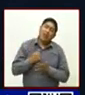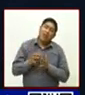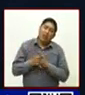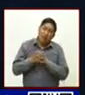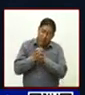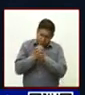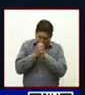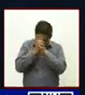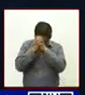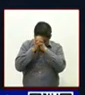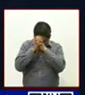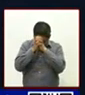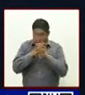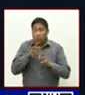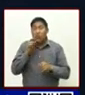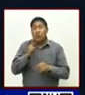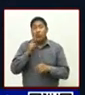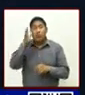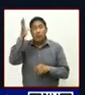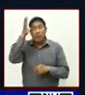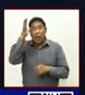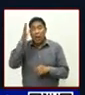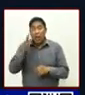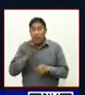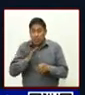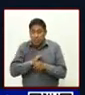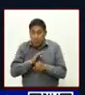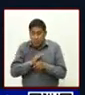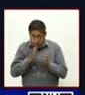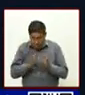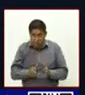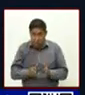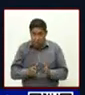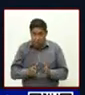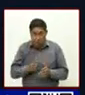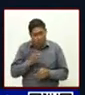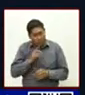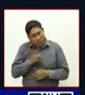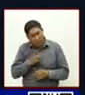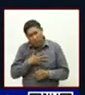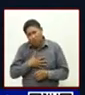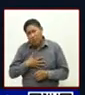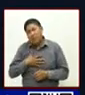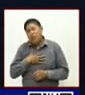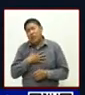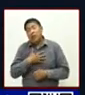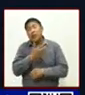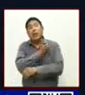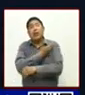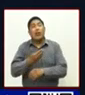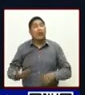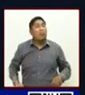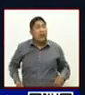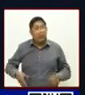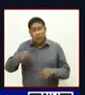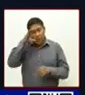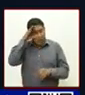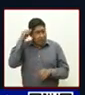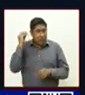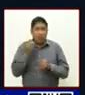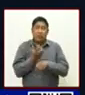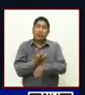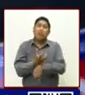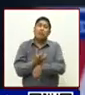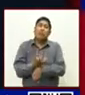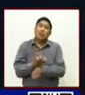pido. Usted también debe ser padre. Por favor, ayúdenme a esclarecer al presidente Arce. Se los